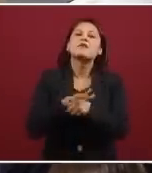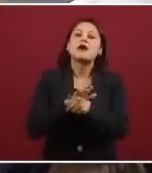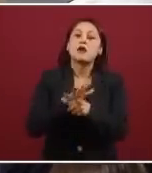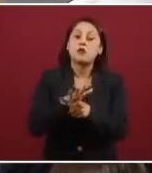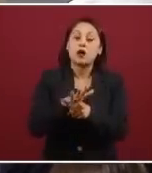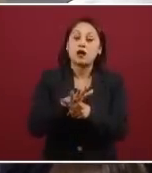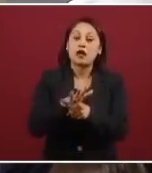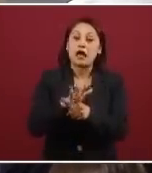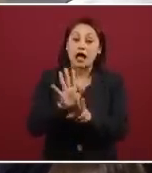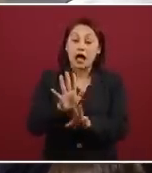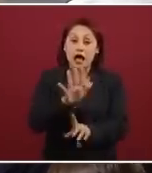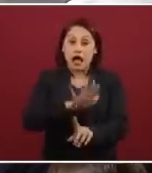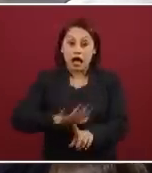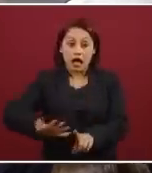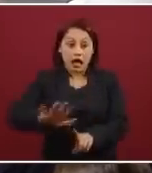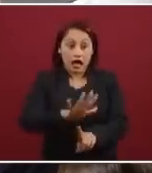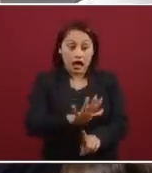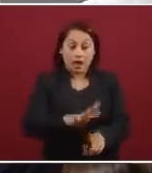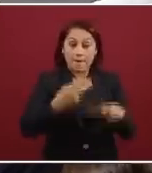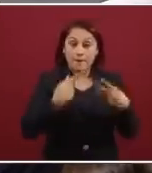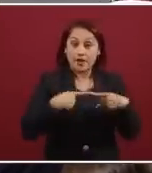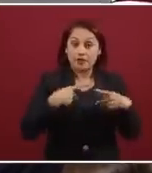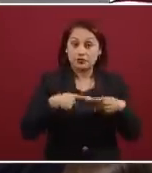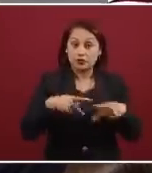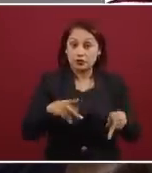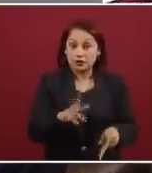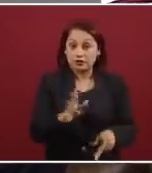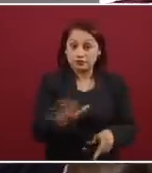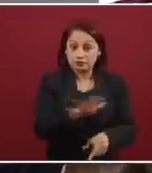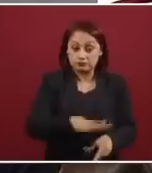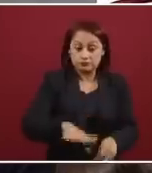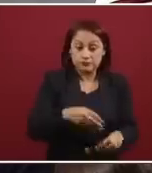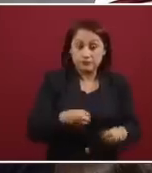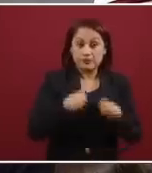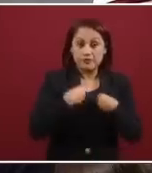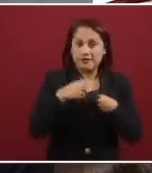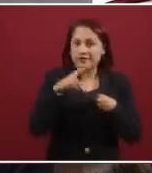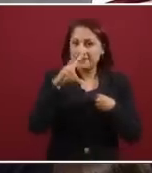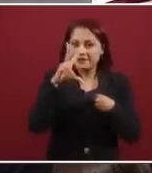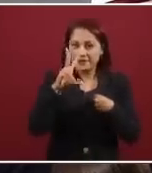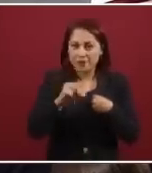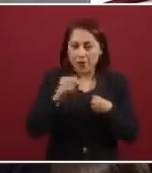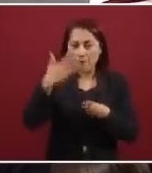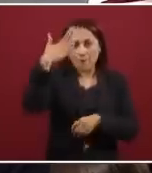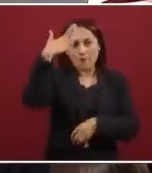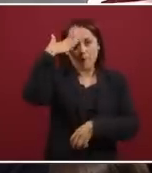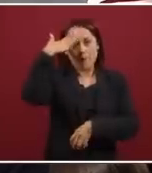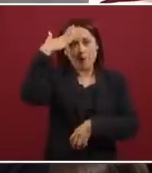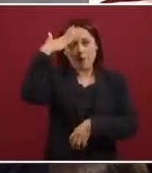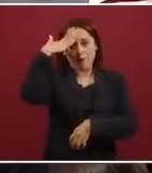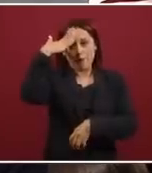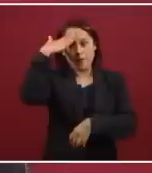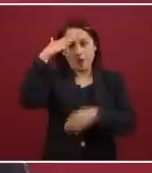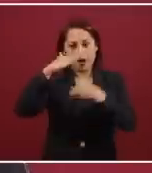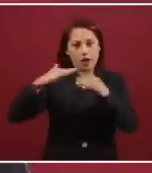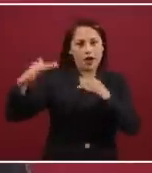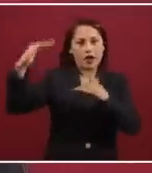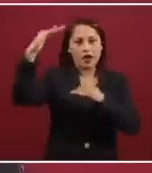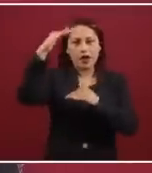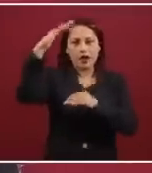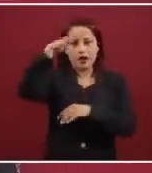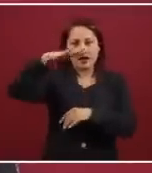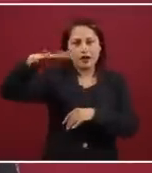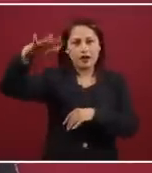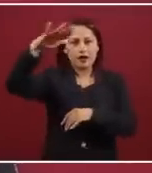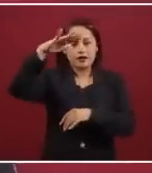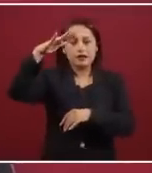pueblo, sino arriba, ¿sí? Y en ciertos sectores que se